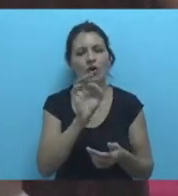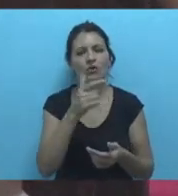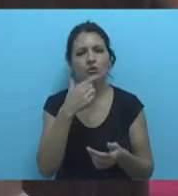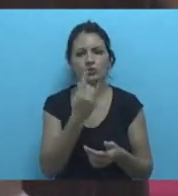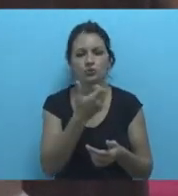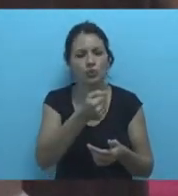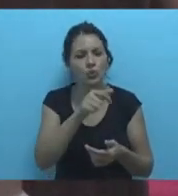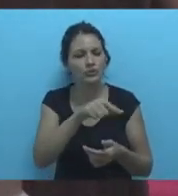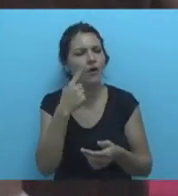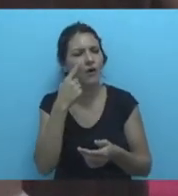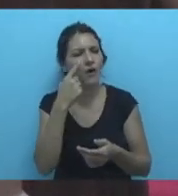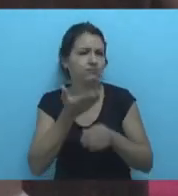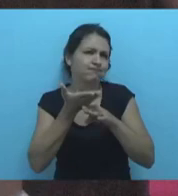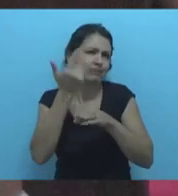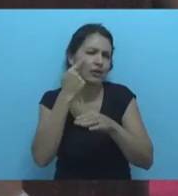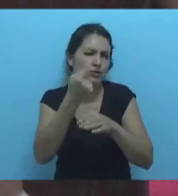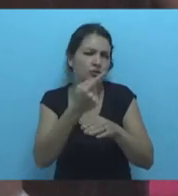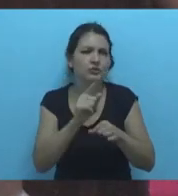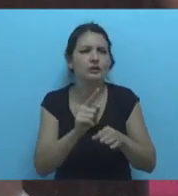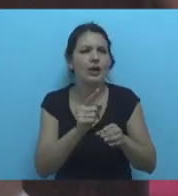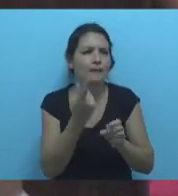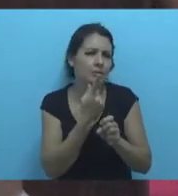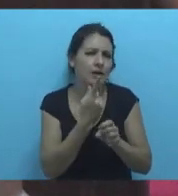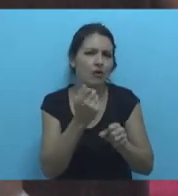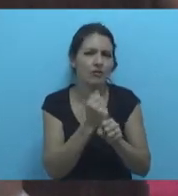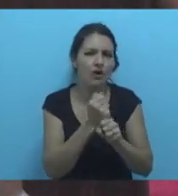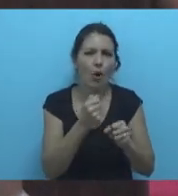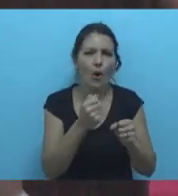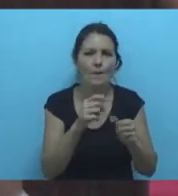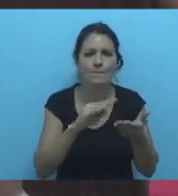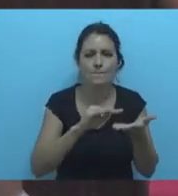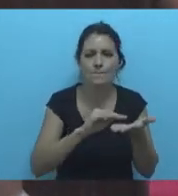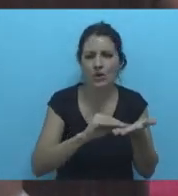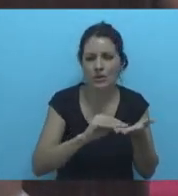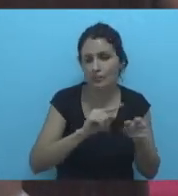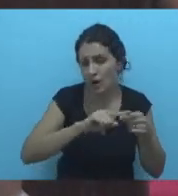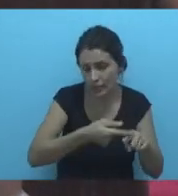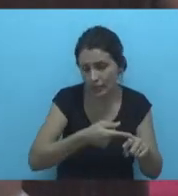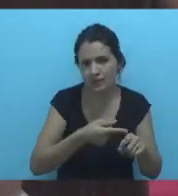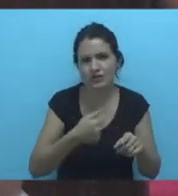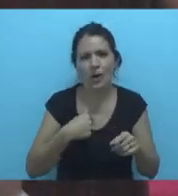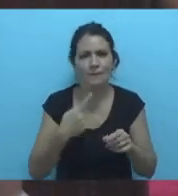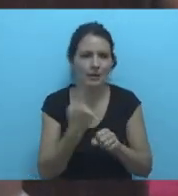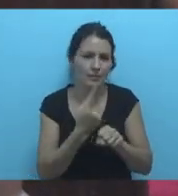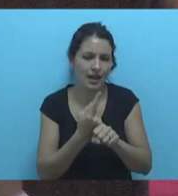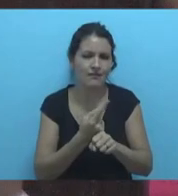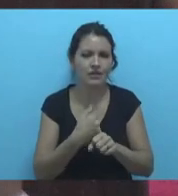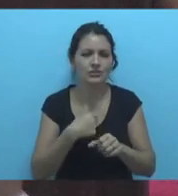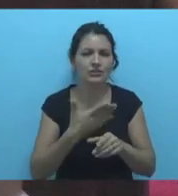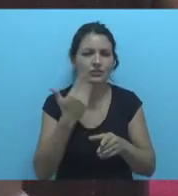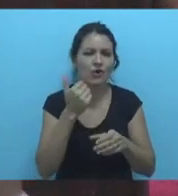como político, cuando asumí por primera vez como diputada provincial, él también asumía como diputado provincial y era el presidente del